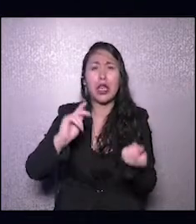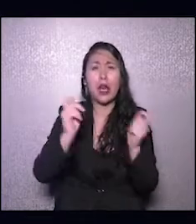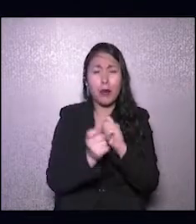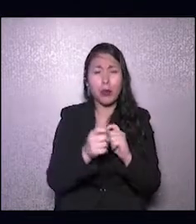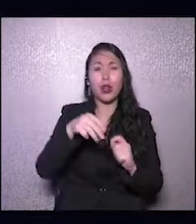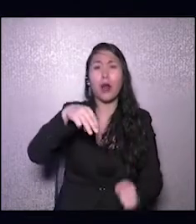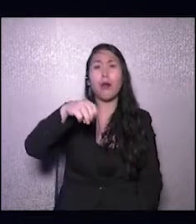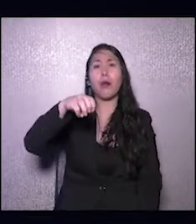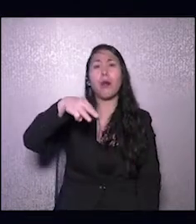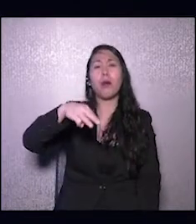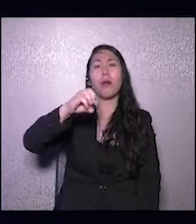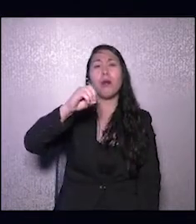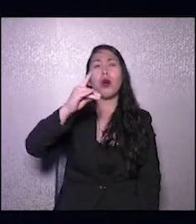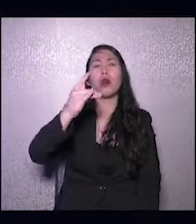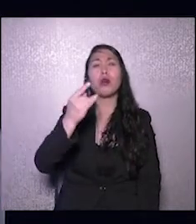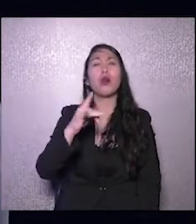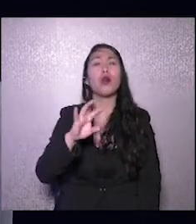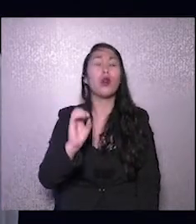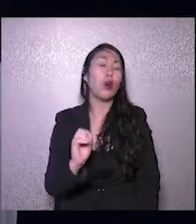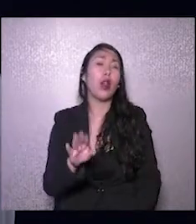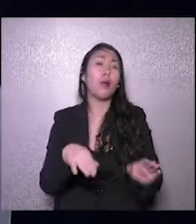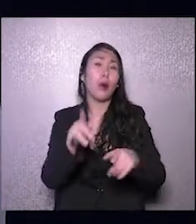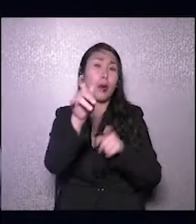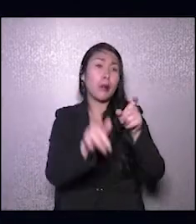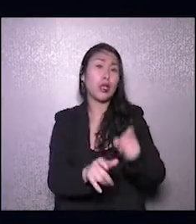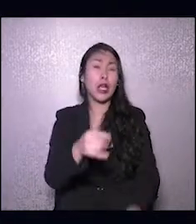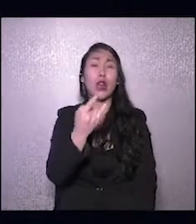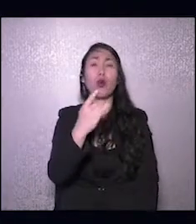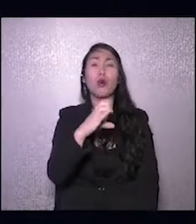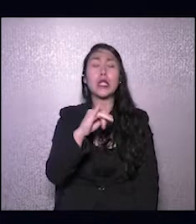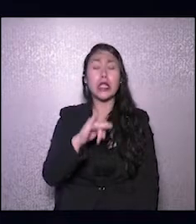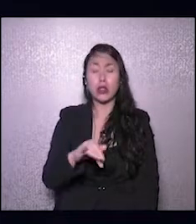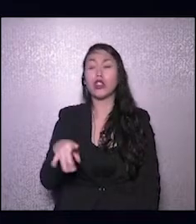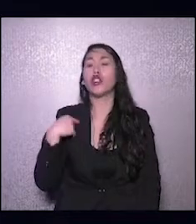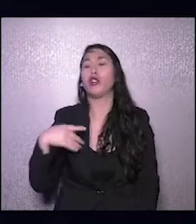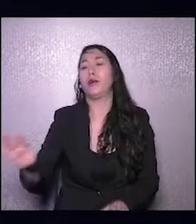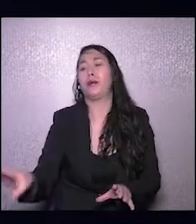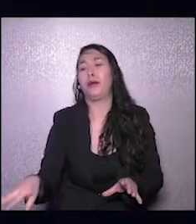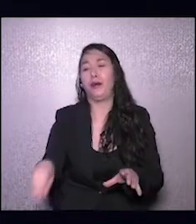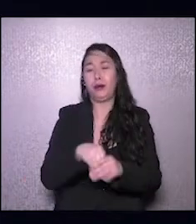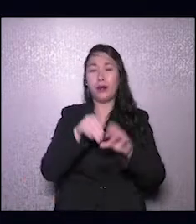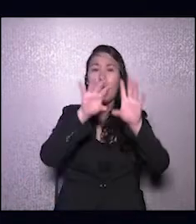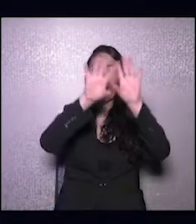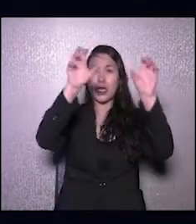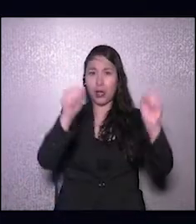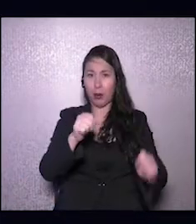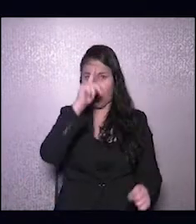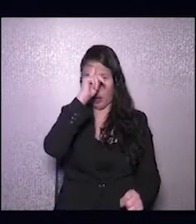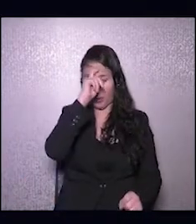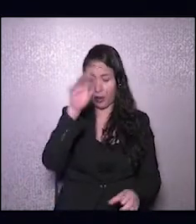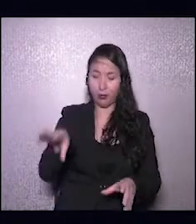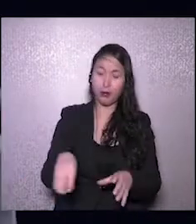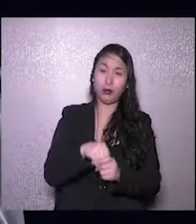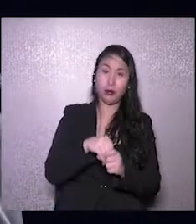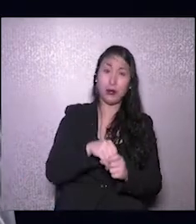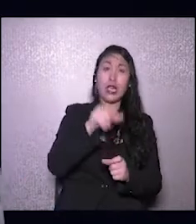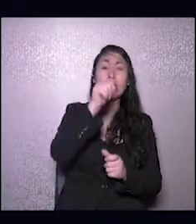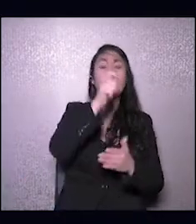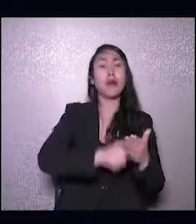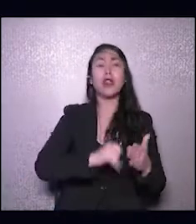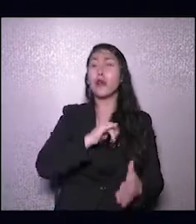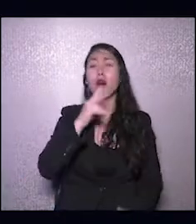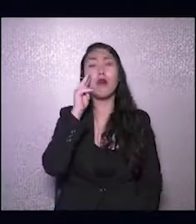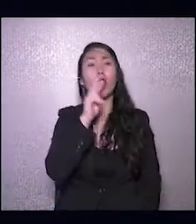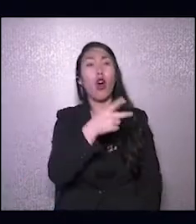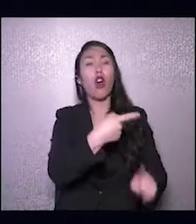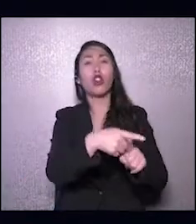que es más seguro para mis pacientes en la UCI y yo incorporo el módulo a mi sistema de información hospitalaria. En 6 meses más aparece un módulo que